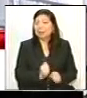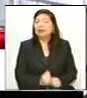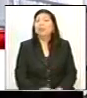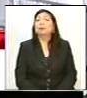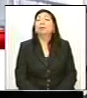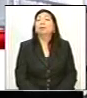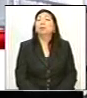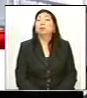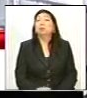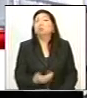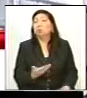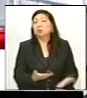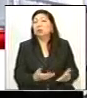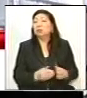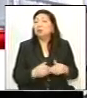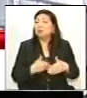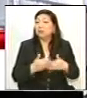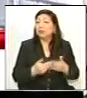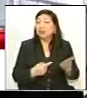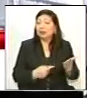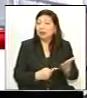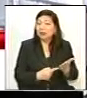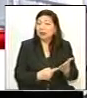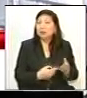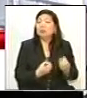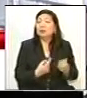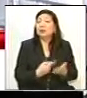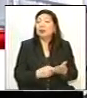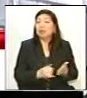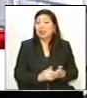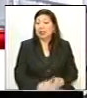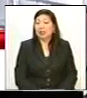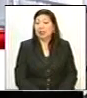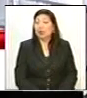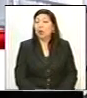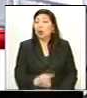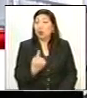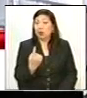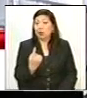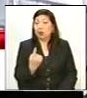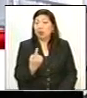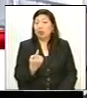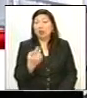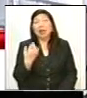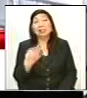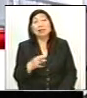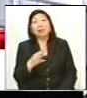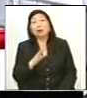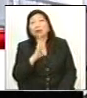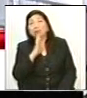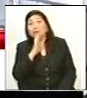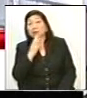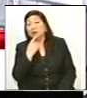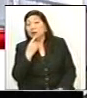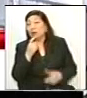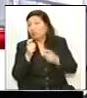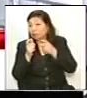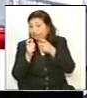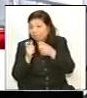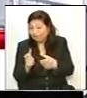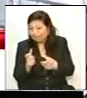obras, en los expedientes técnicos, porque efectivamente uno de los hitos en el cual se controla